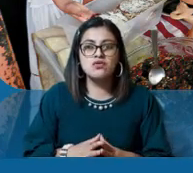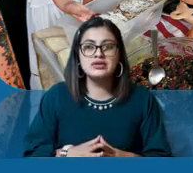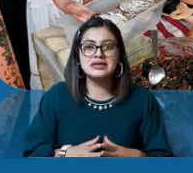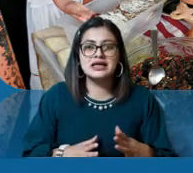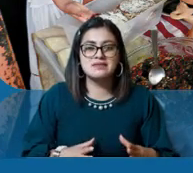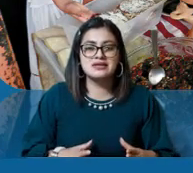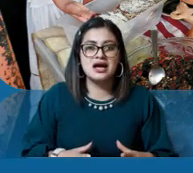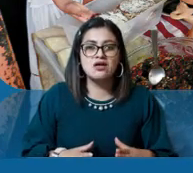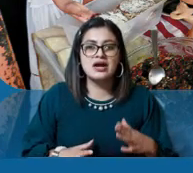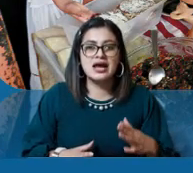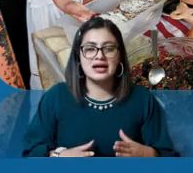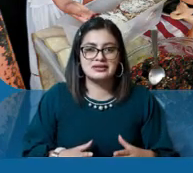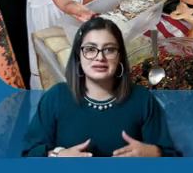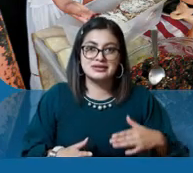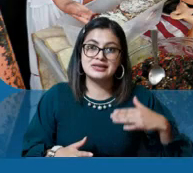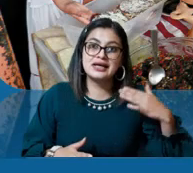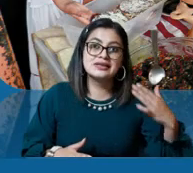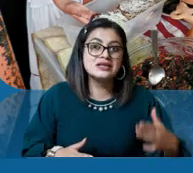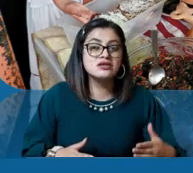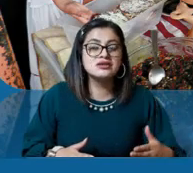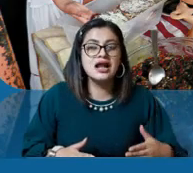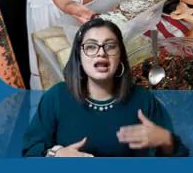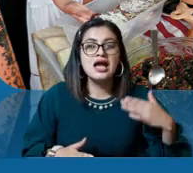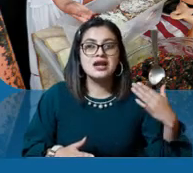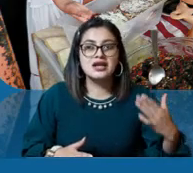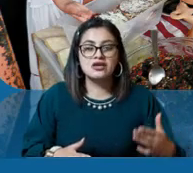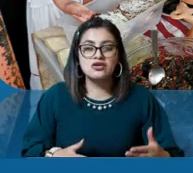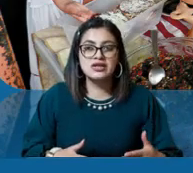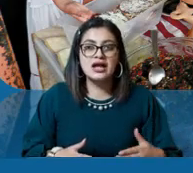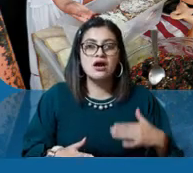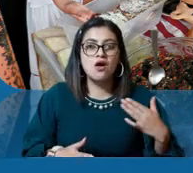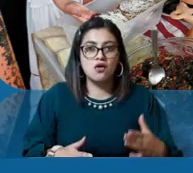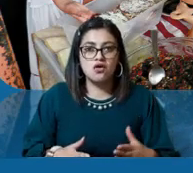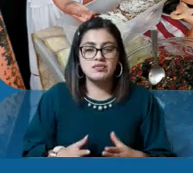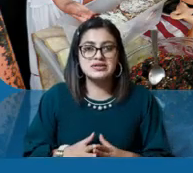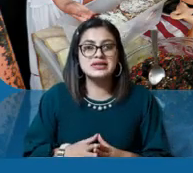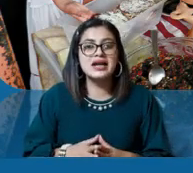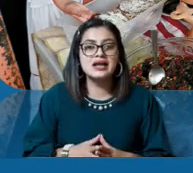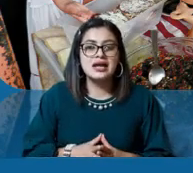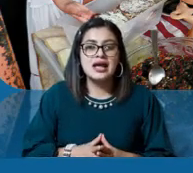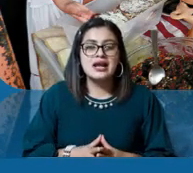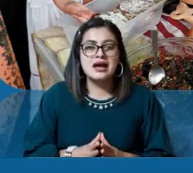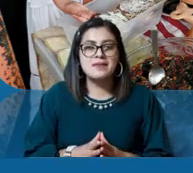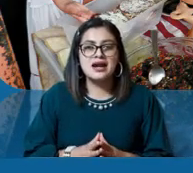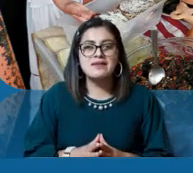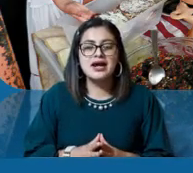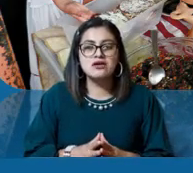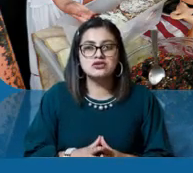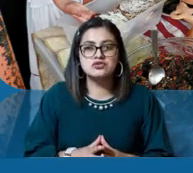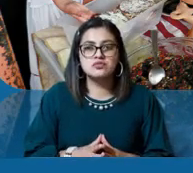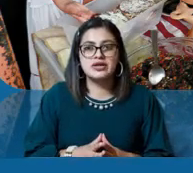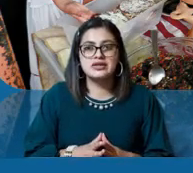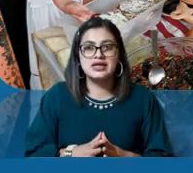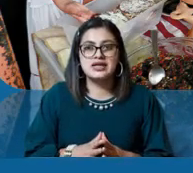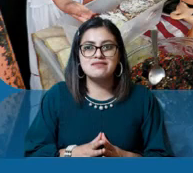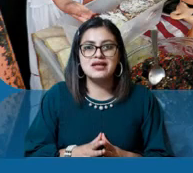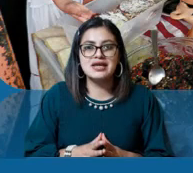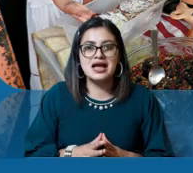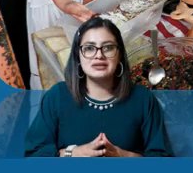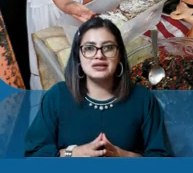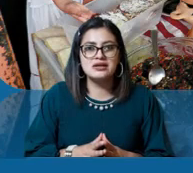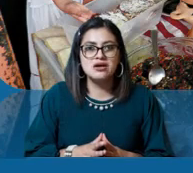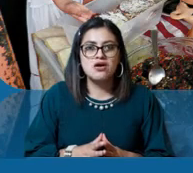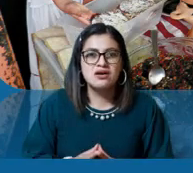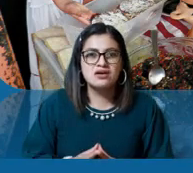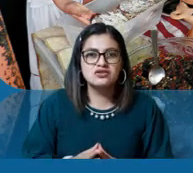conforman un determinado carácter, ya sea nacional, regional o comercial. La palabra costumbre deriva